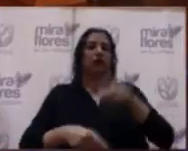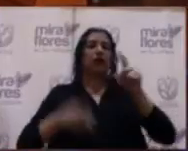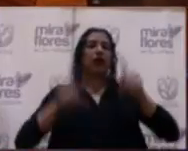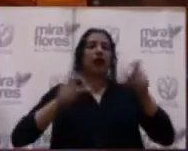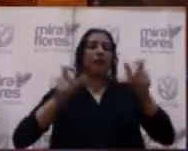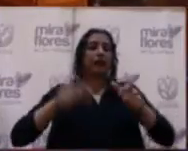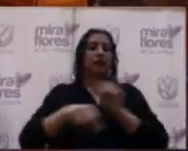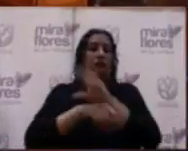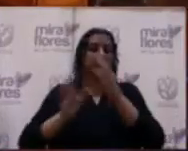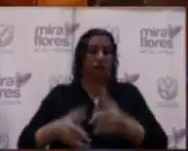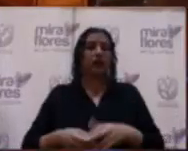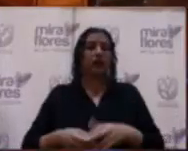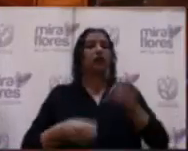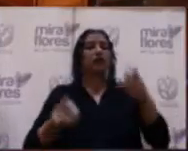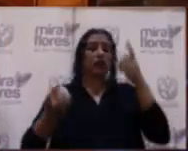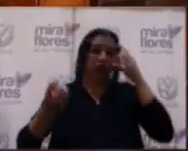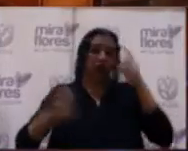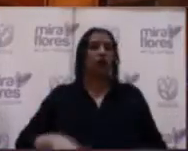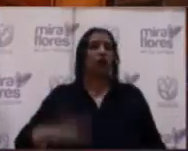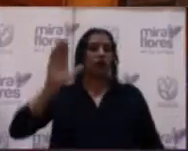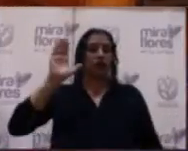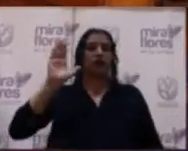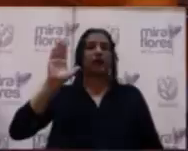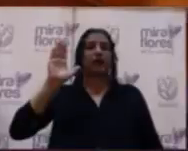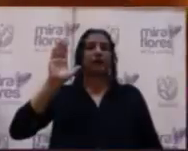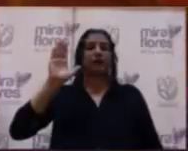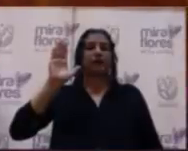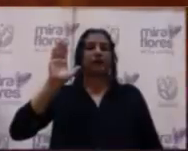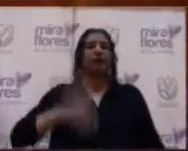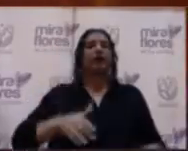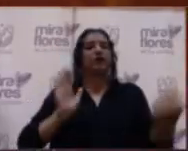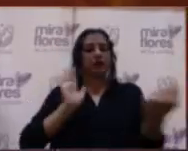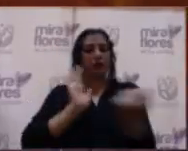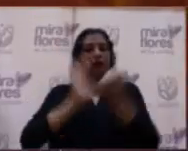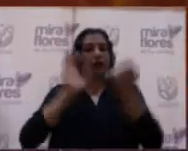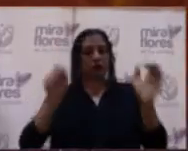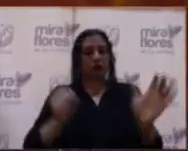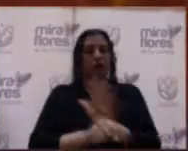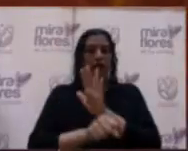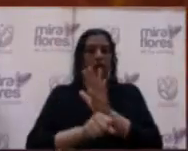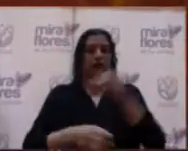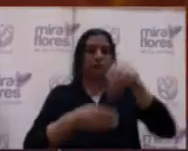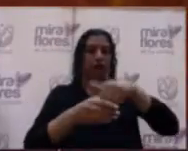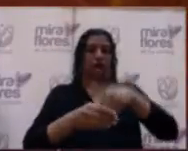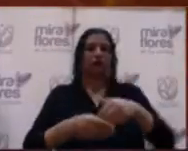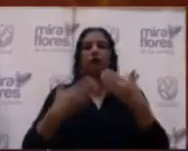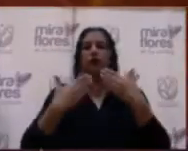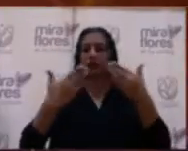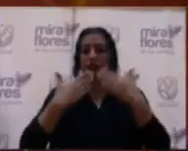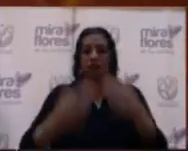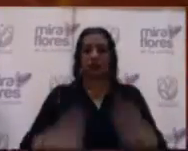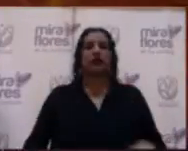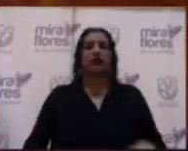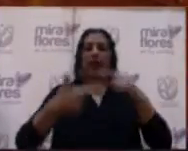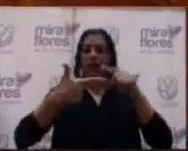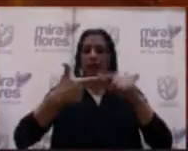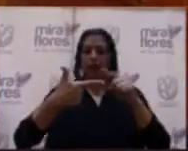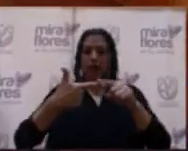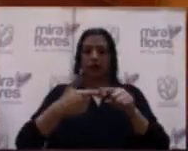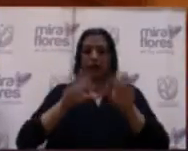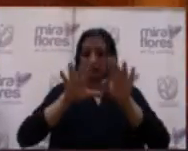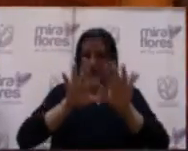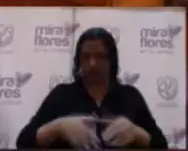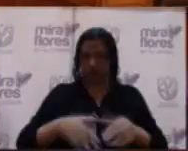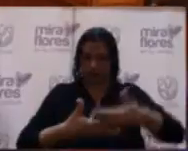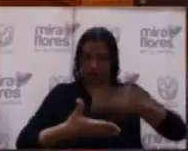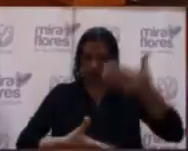del Consejo que estén a favor, si no se expresaron en señal de conformidad, se aprueba por unanimidad de votos. Muy bien, muchas gracias. Vamos a la siguiente acta,